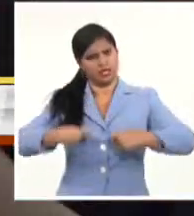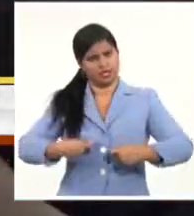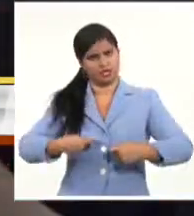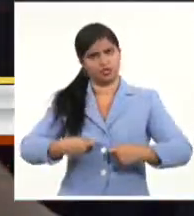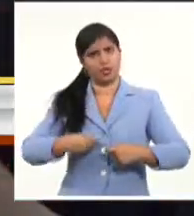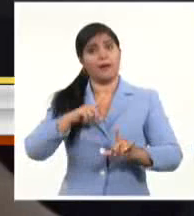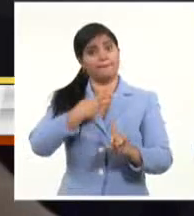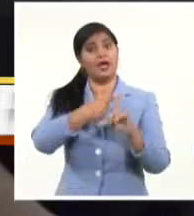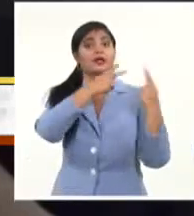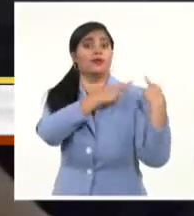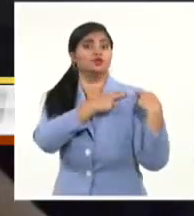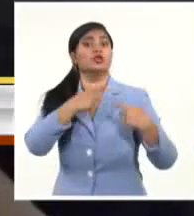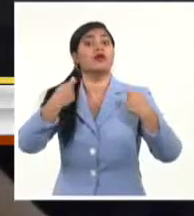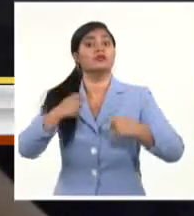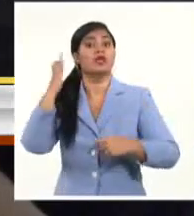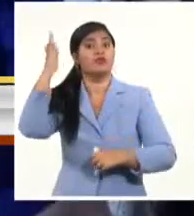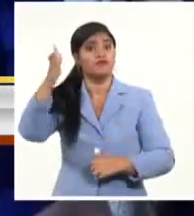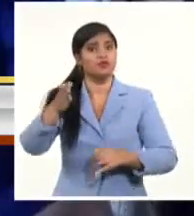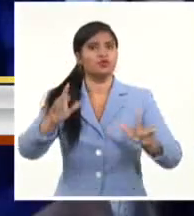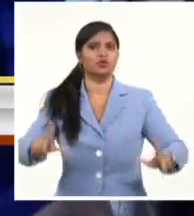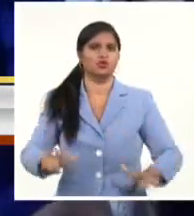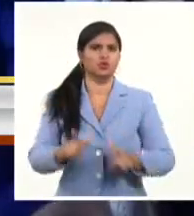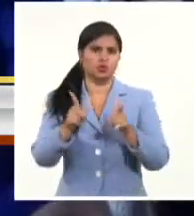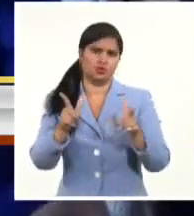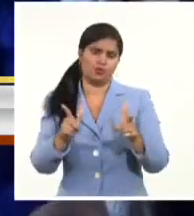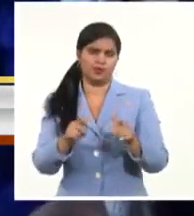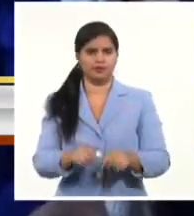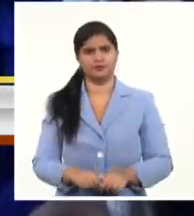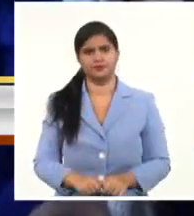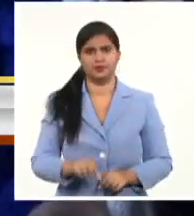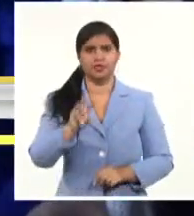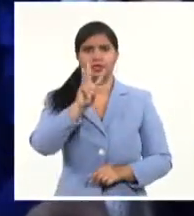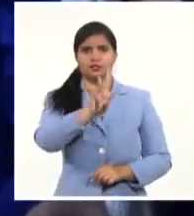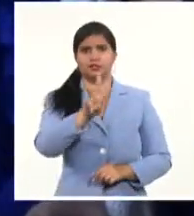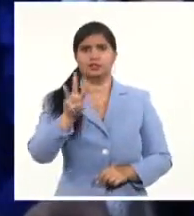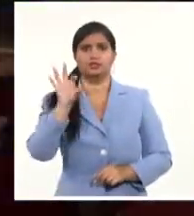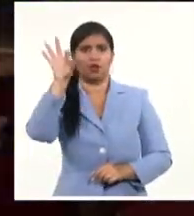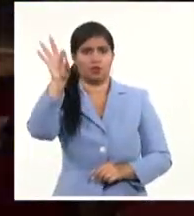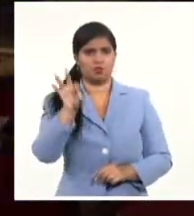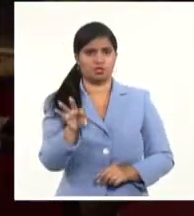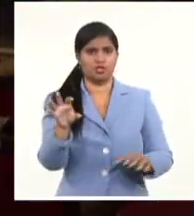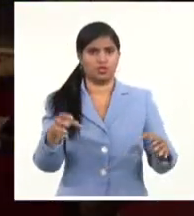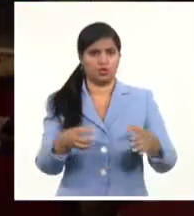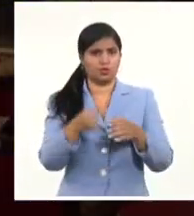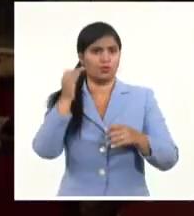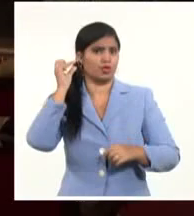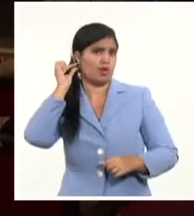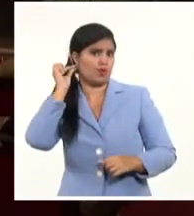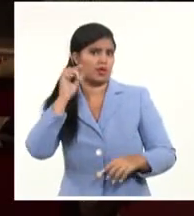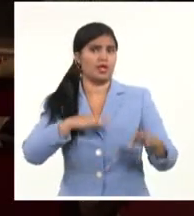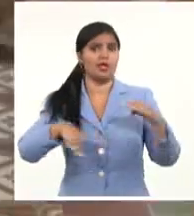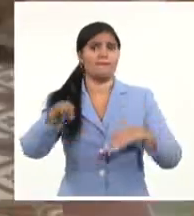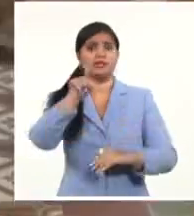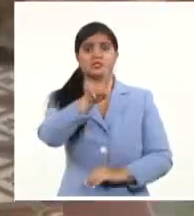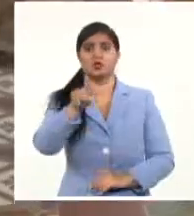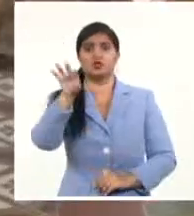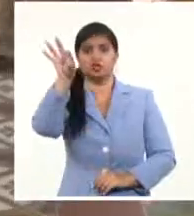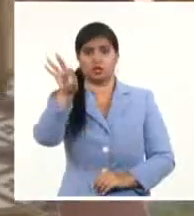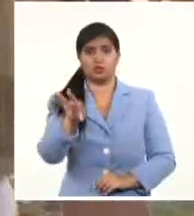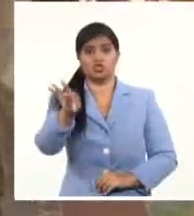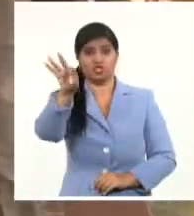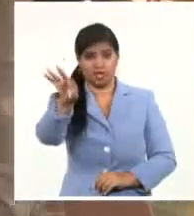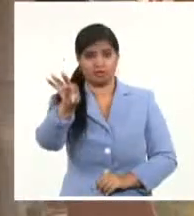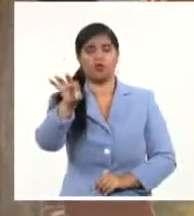deberes. Representan todos los sectores con un 33% de mujeres y más de un 11% son jóvenes. En